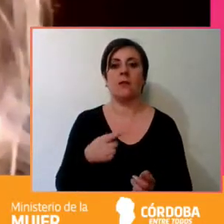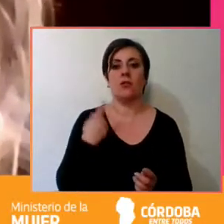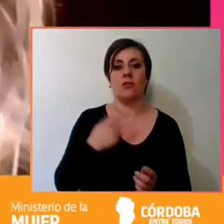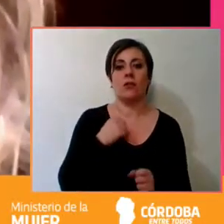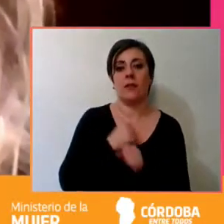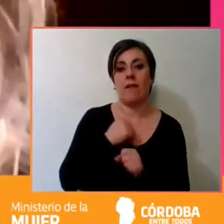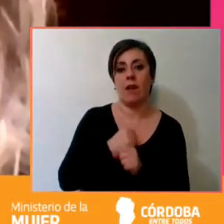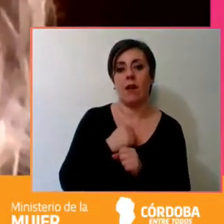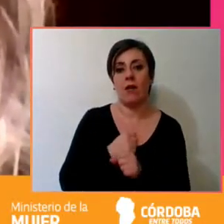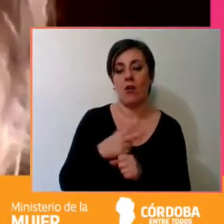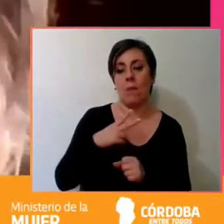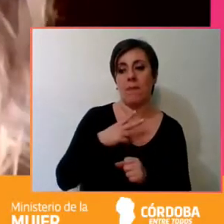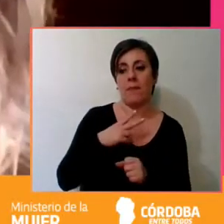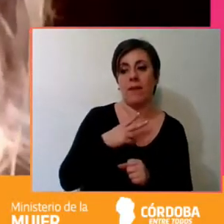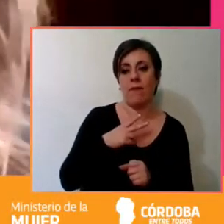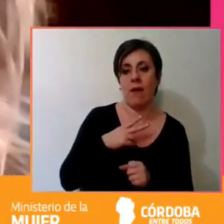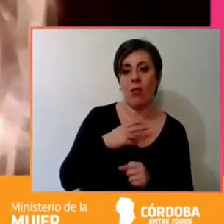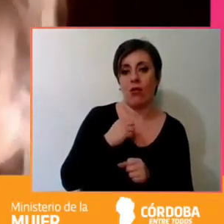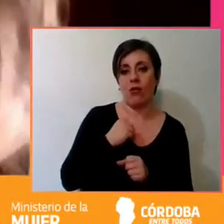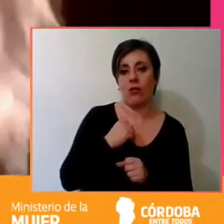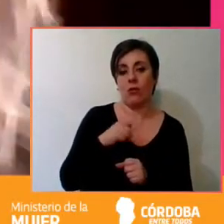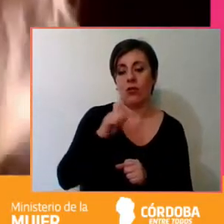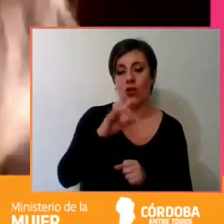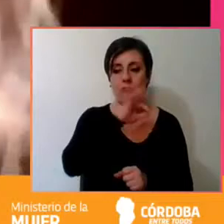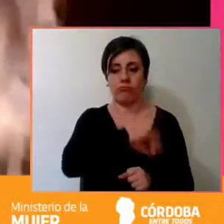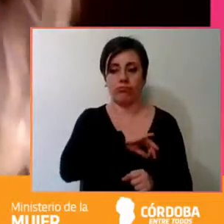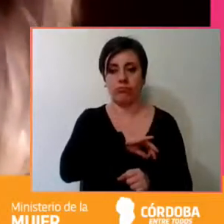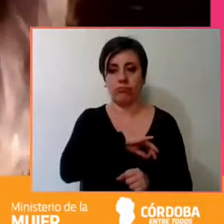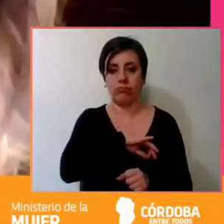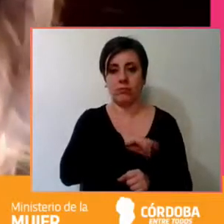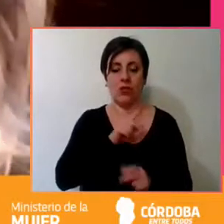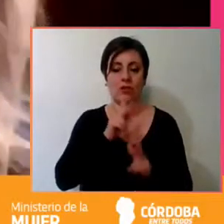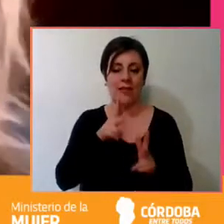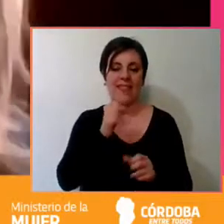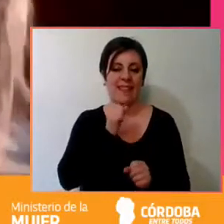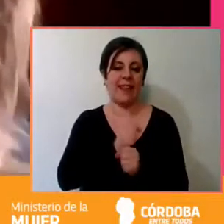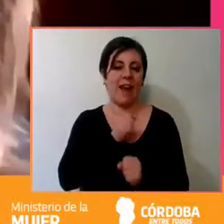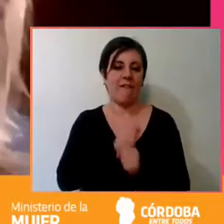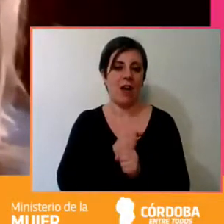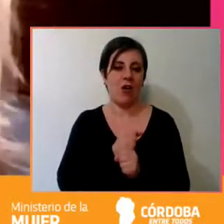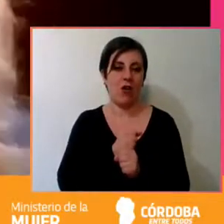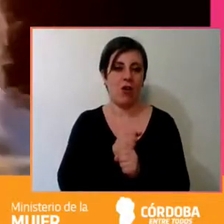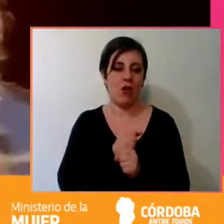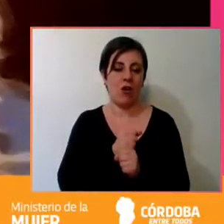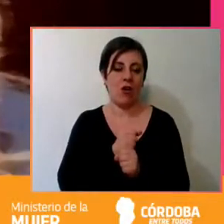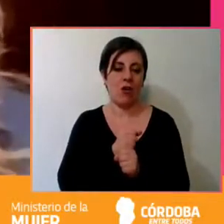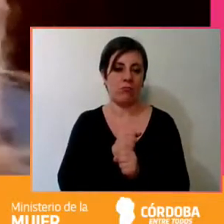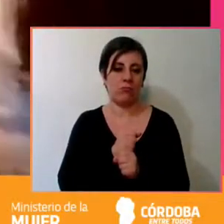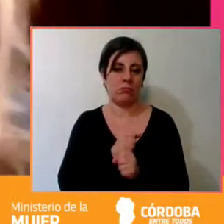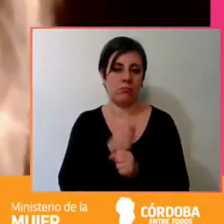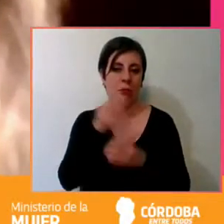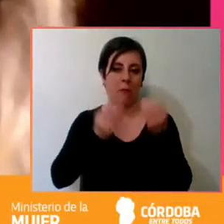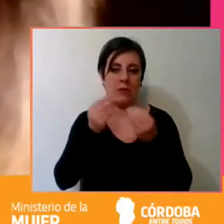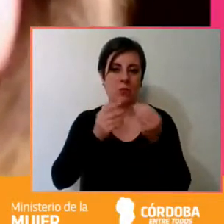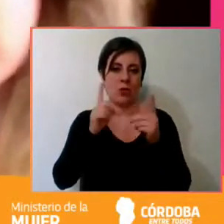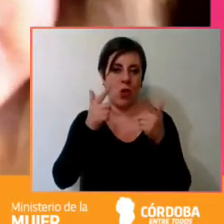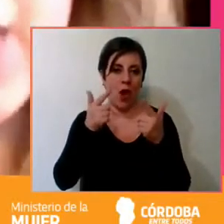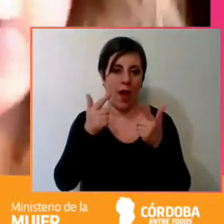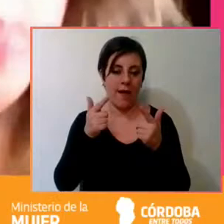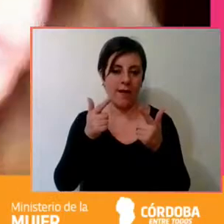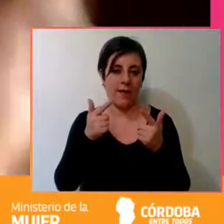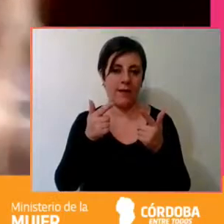en el mundo de lo privado, de trabajo no remunerado, no se le dice así, no se cuenta en ningún lado y por eso es tan